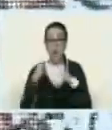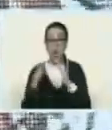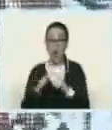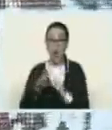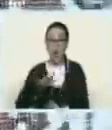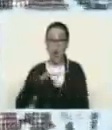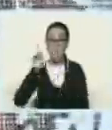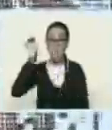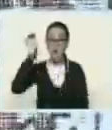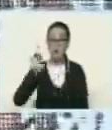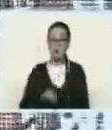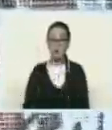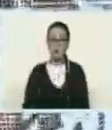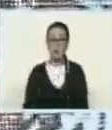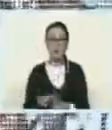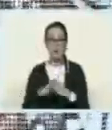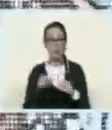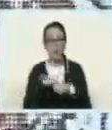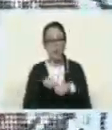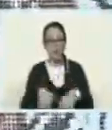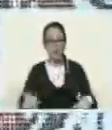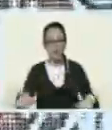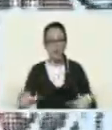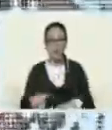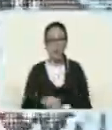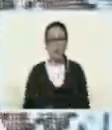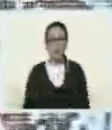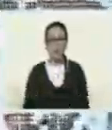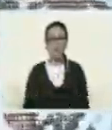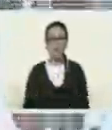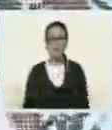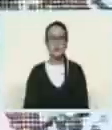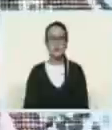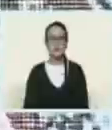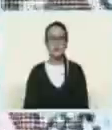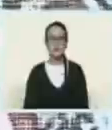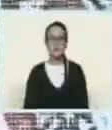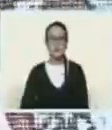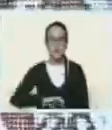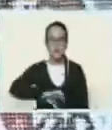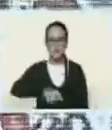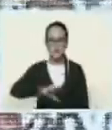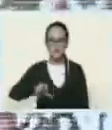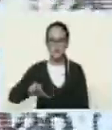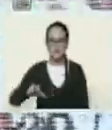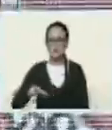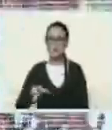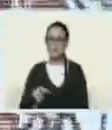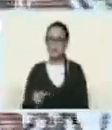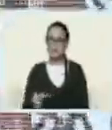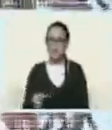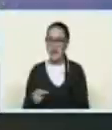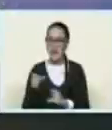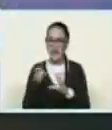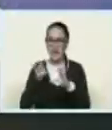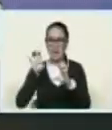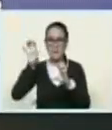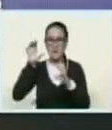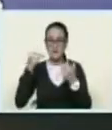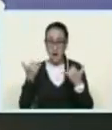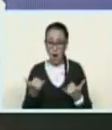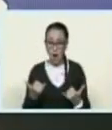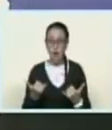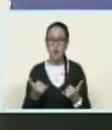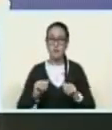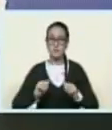la patria y todas las misiones y grandes misiones. Regionalizar el carnet de la patria a partir de